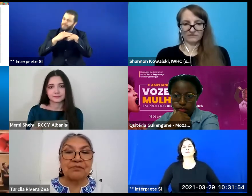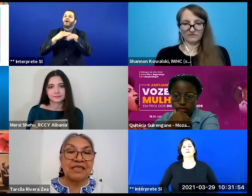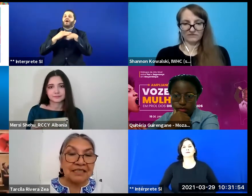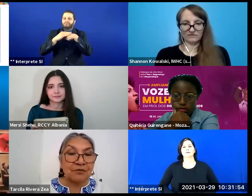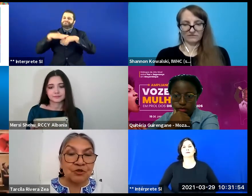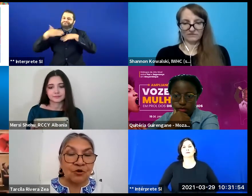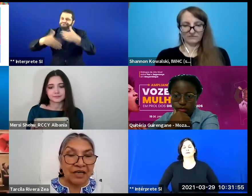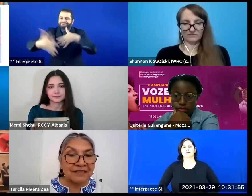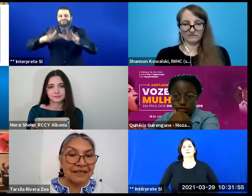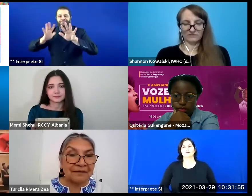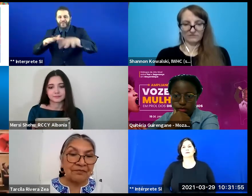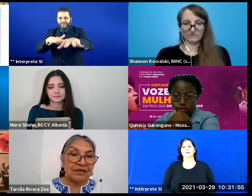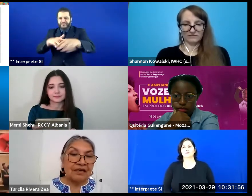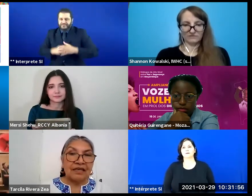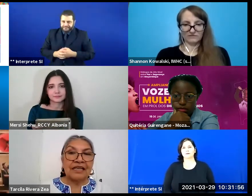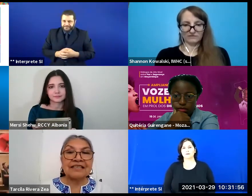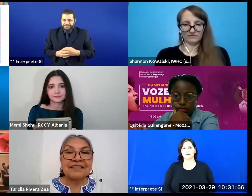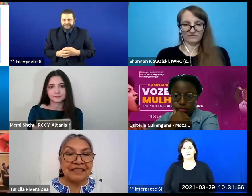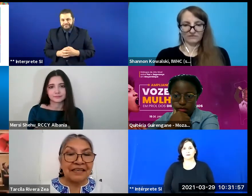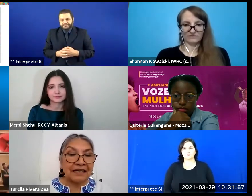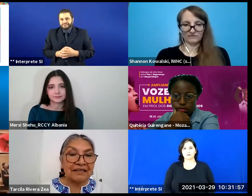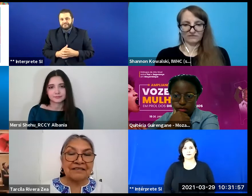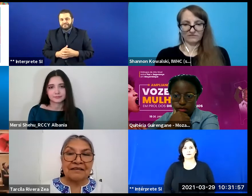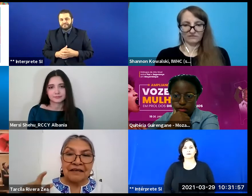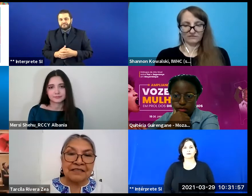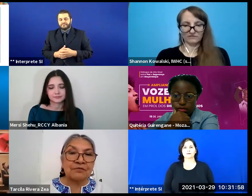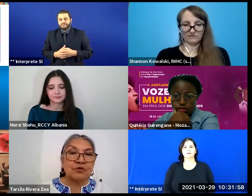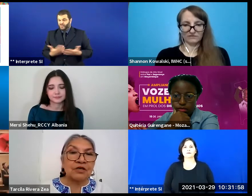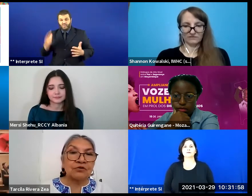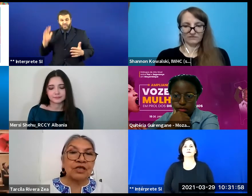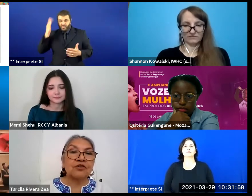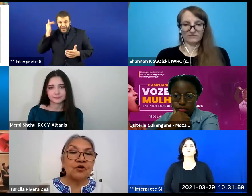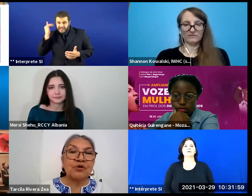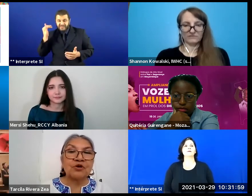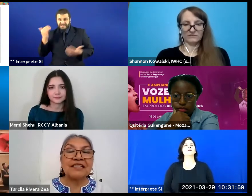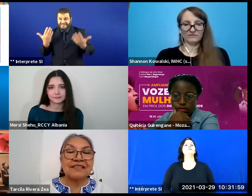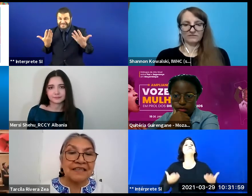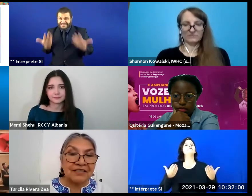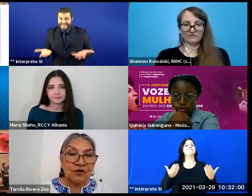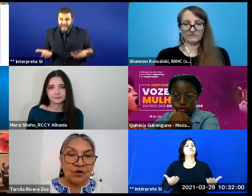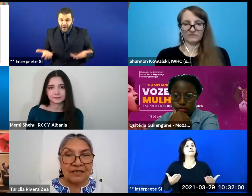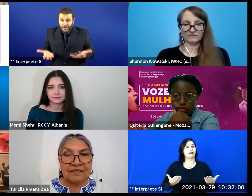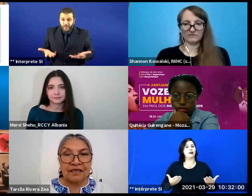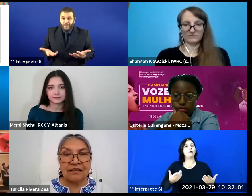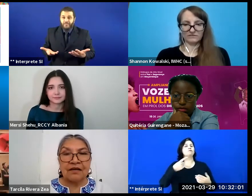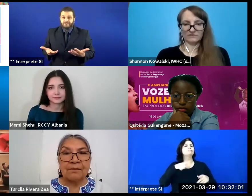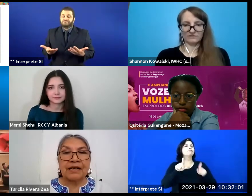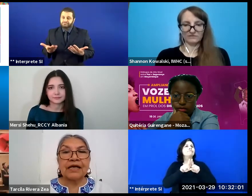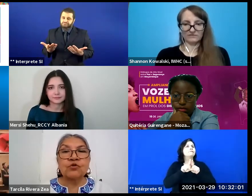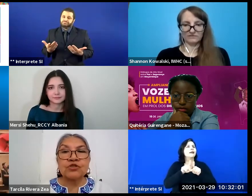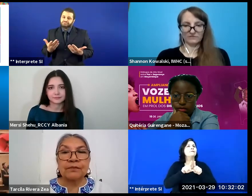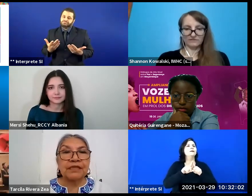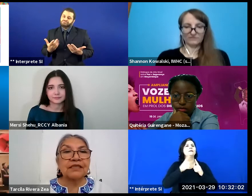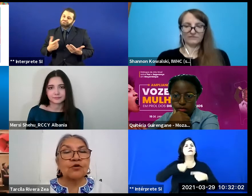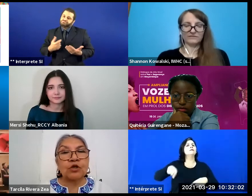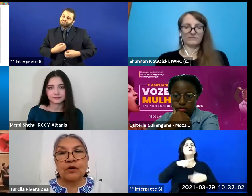los feminismos con S y las indígenas estamos acuñando violencias con S para